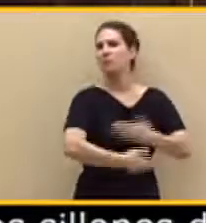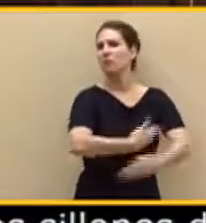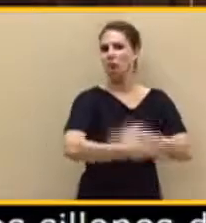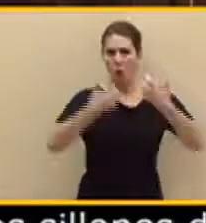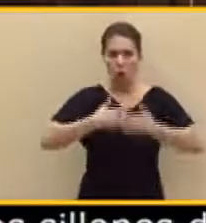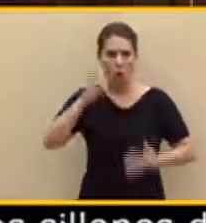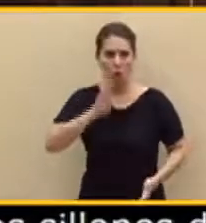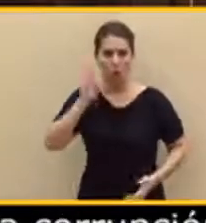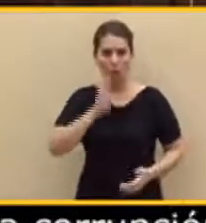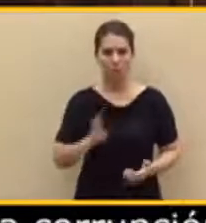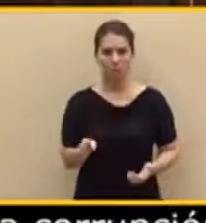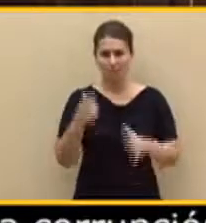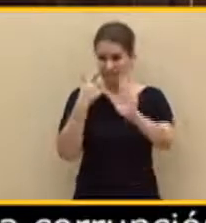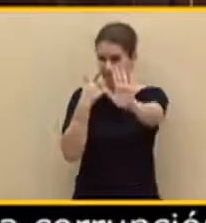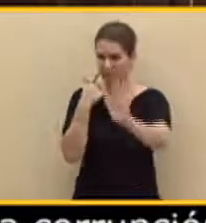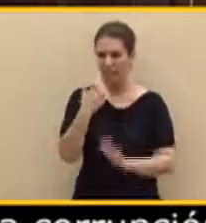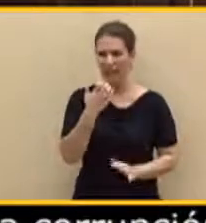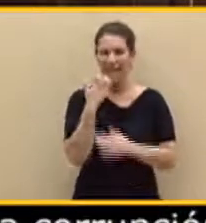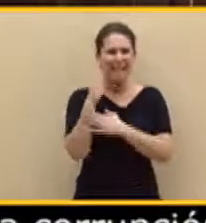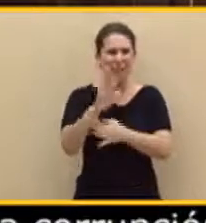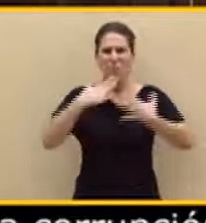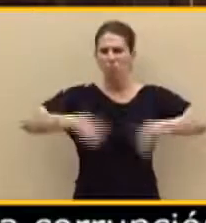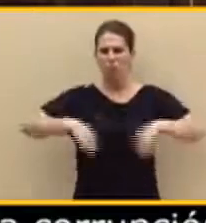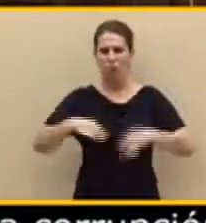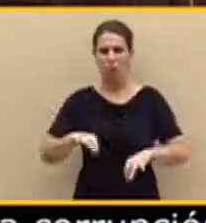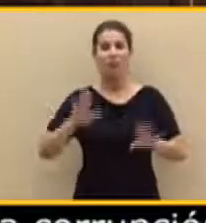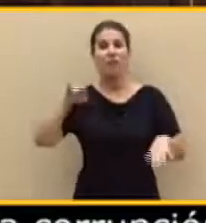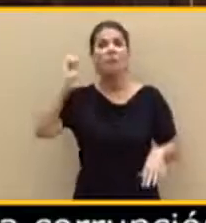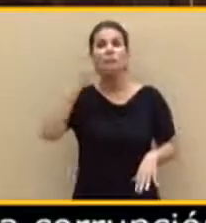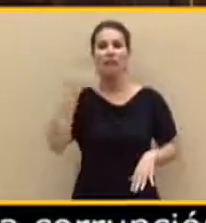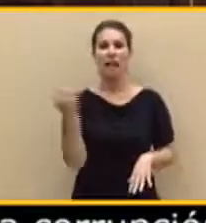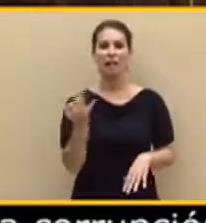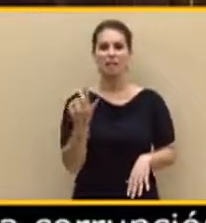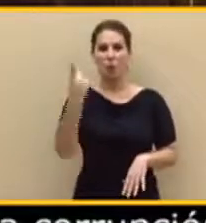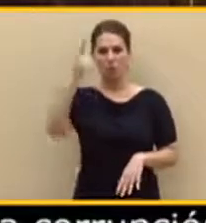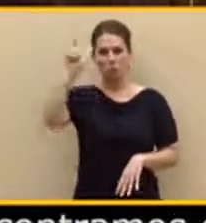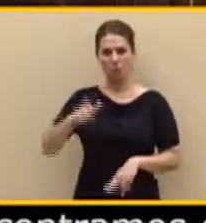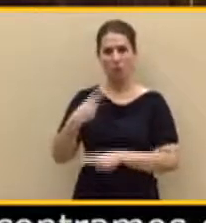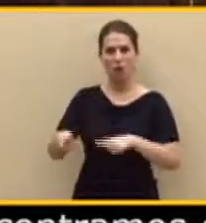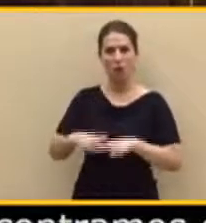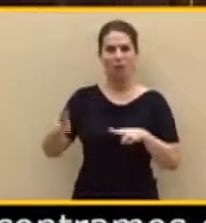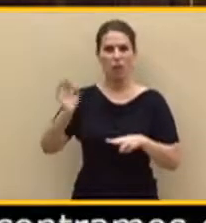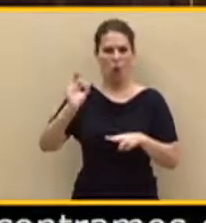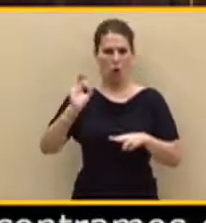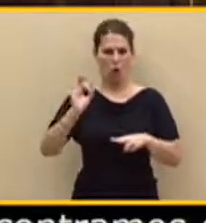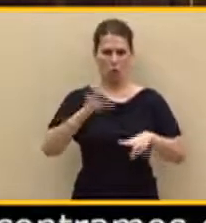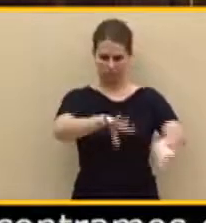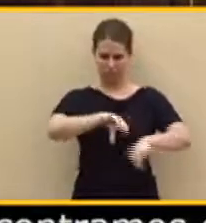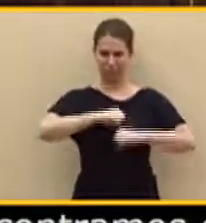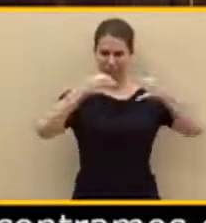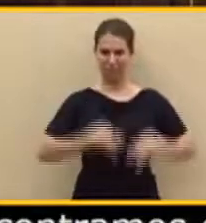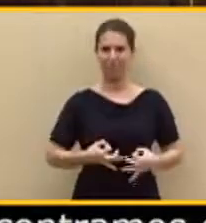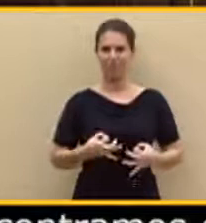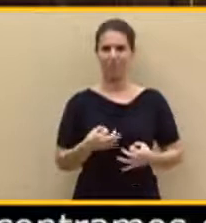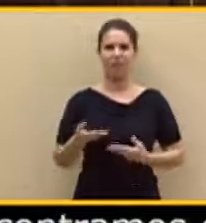con un simple ejemplo encontramos que para que un político y un oligarca intercambien mordidas por obra pública es necesaria